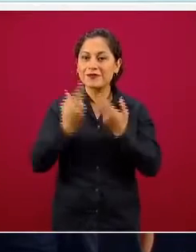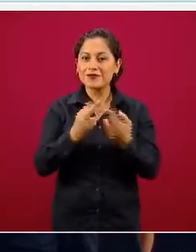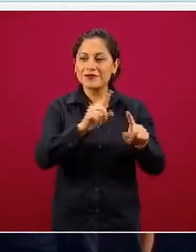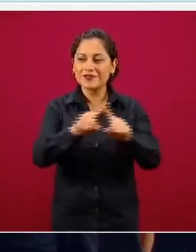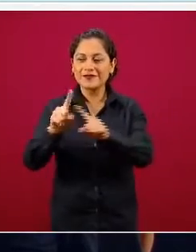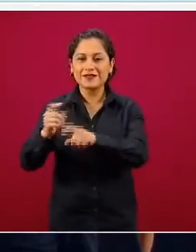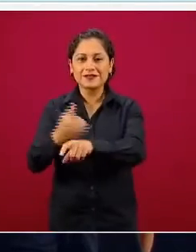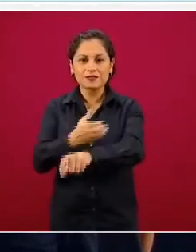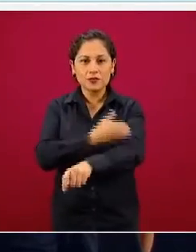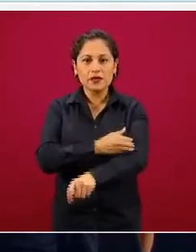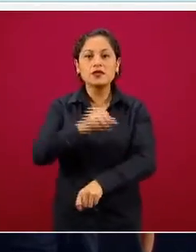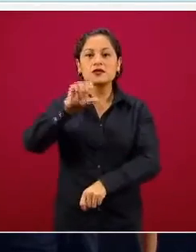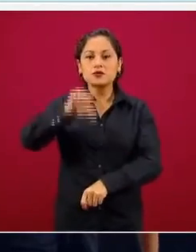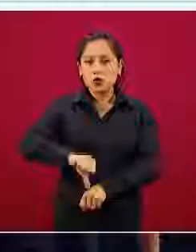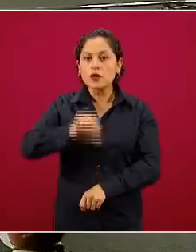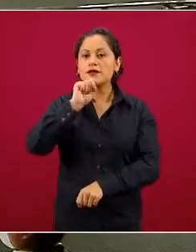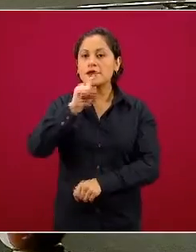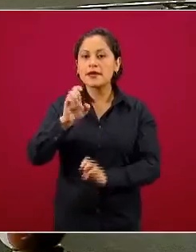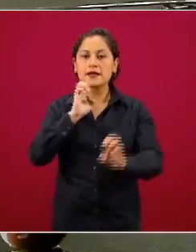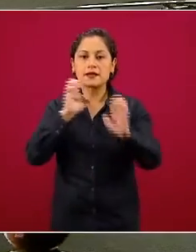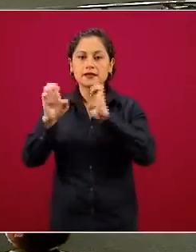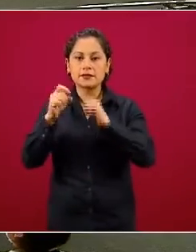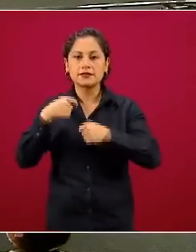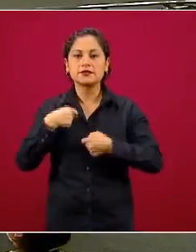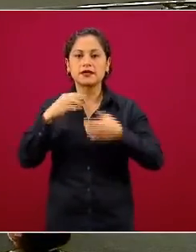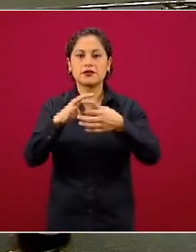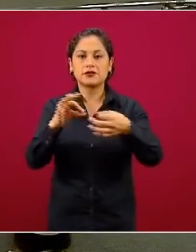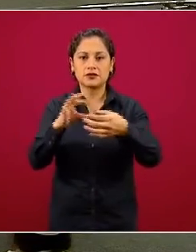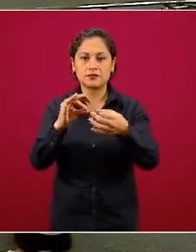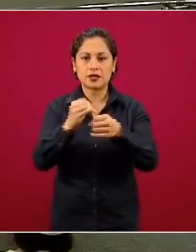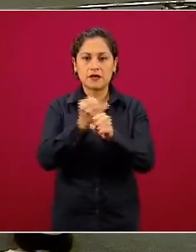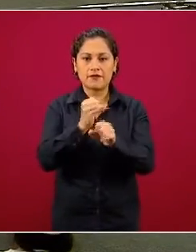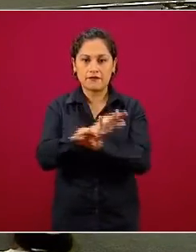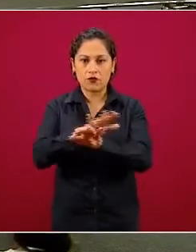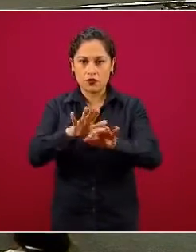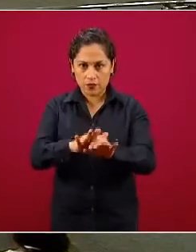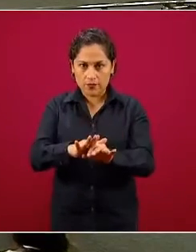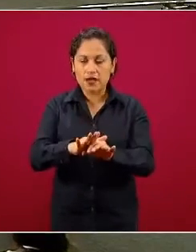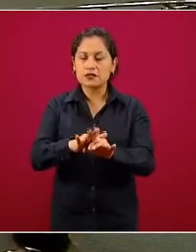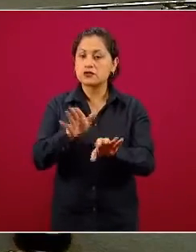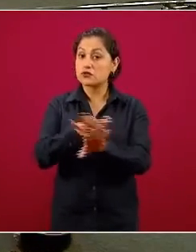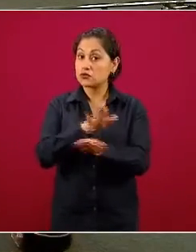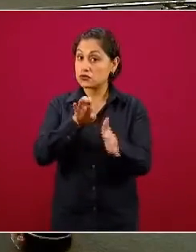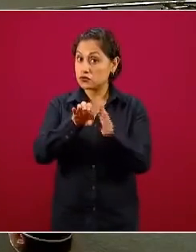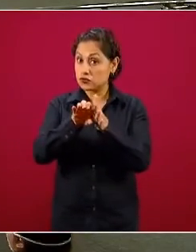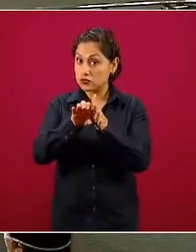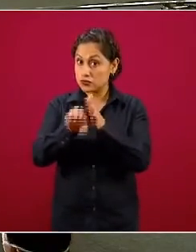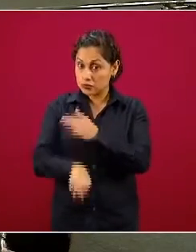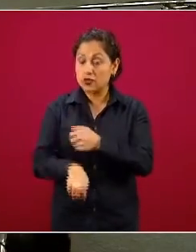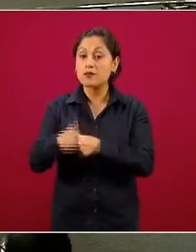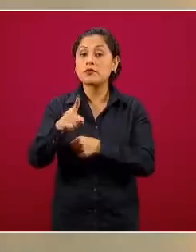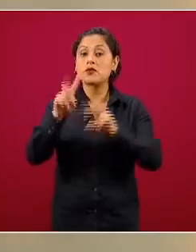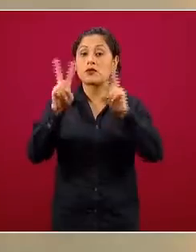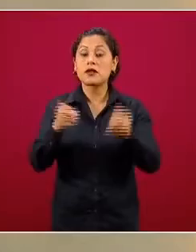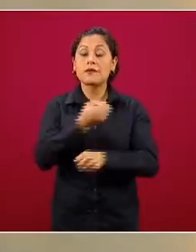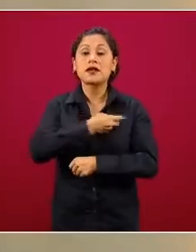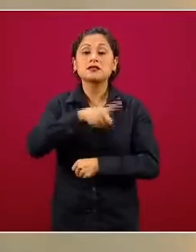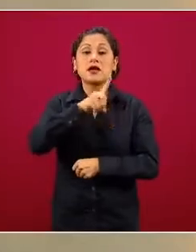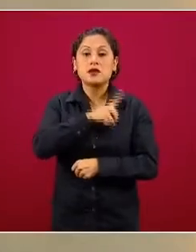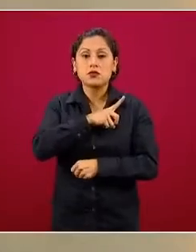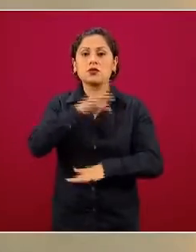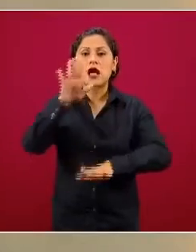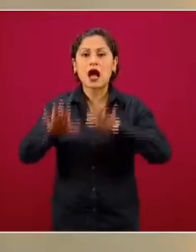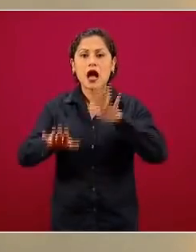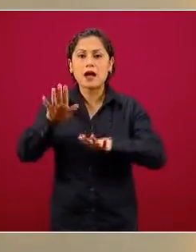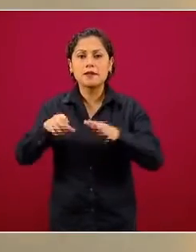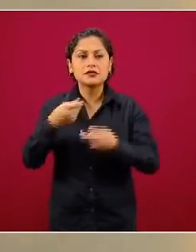entrevista, la información técnica de una materia, en este caso salud, no siempre se ha puesto a diálogo